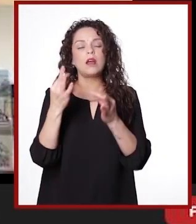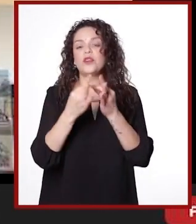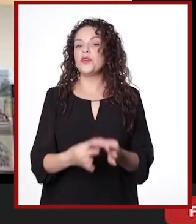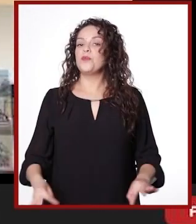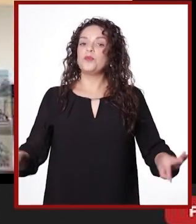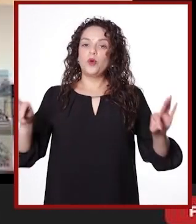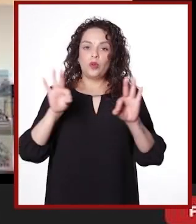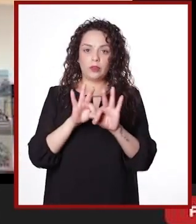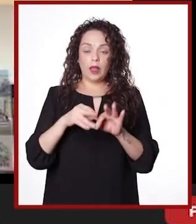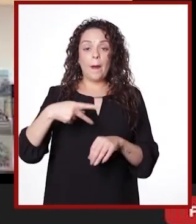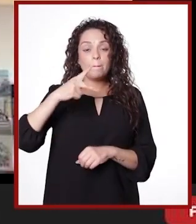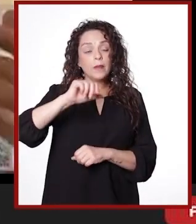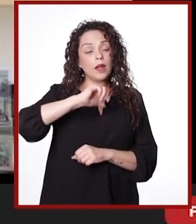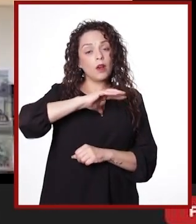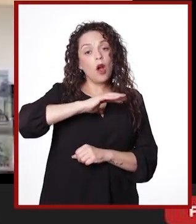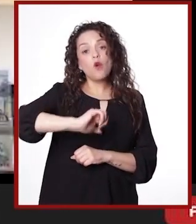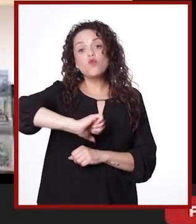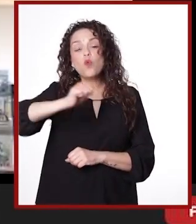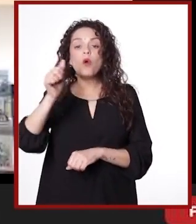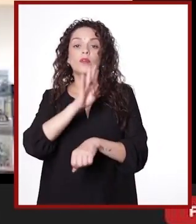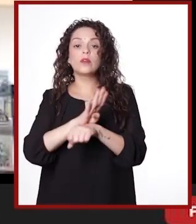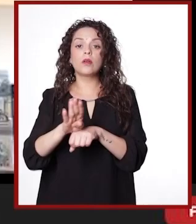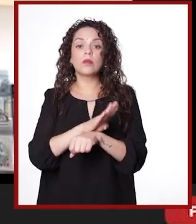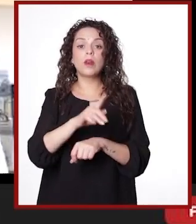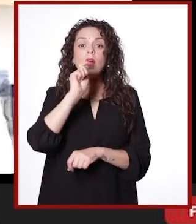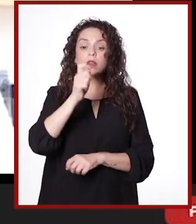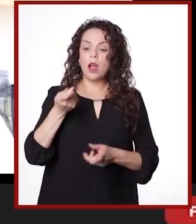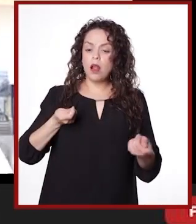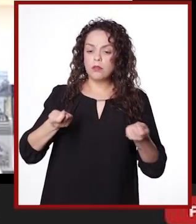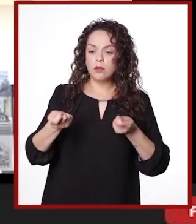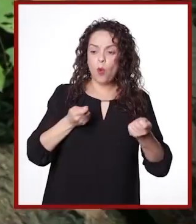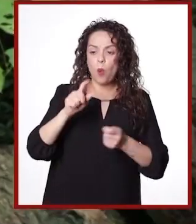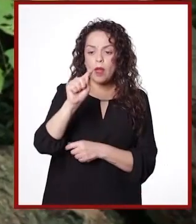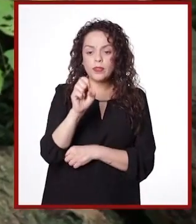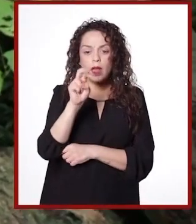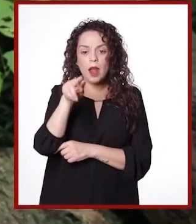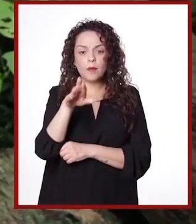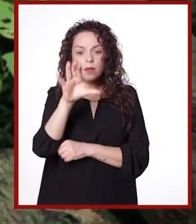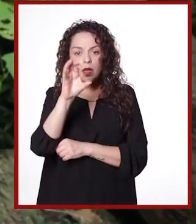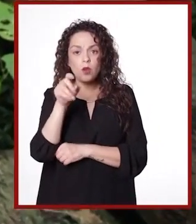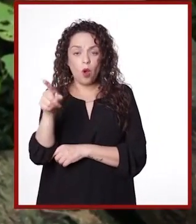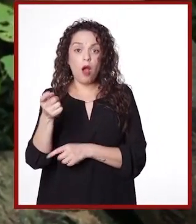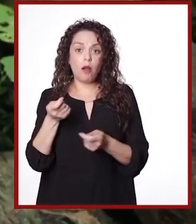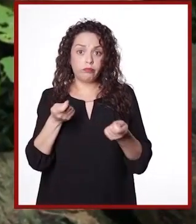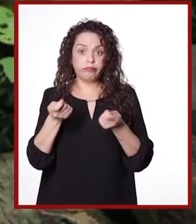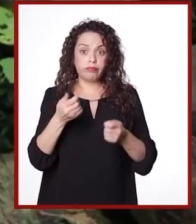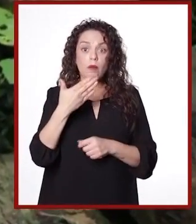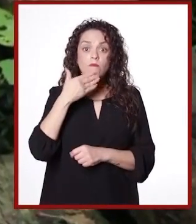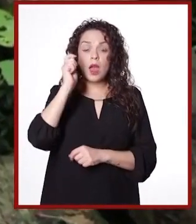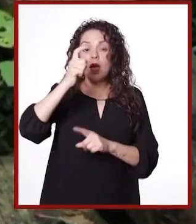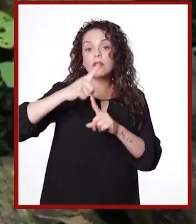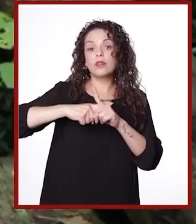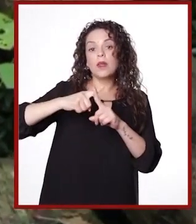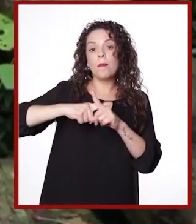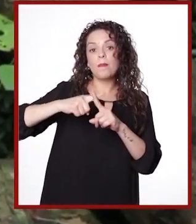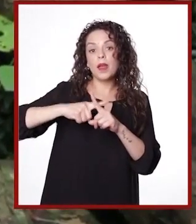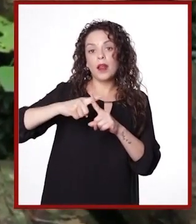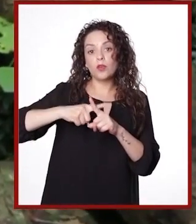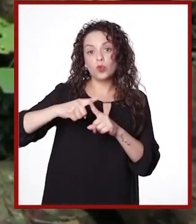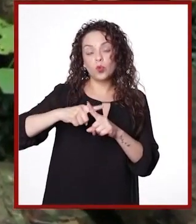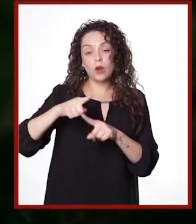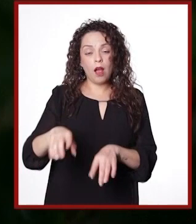hay otros beneficios que son excelentes reguladores térmicos, las plantas regulan muy bien la temperatura,